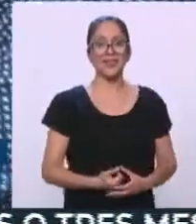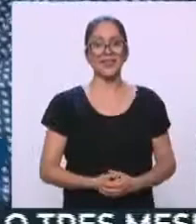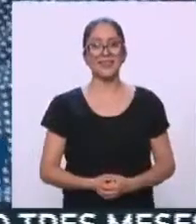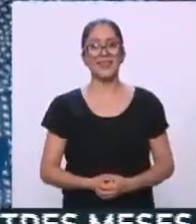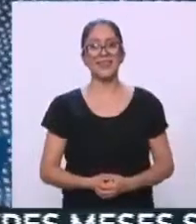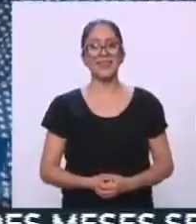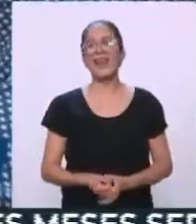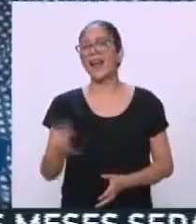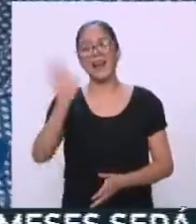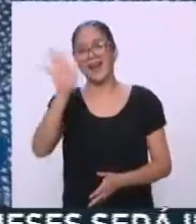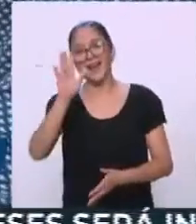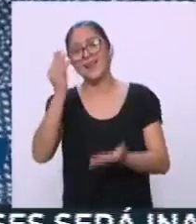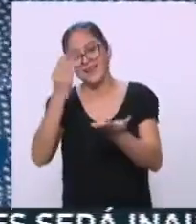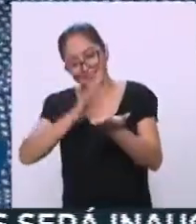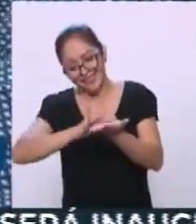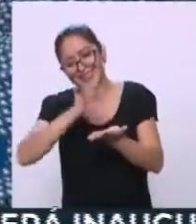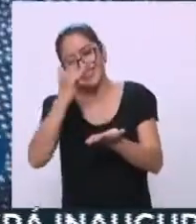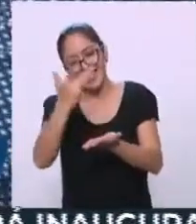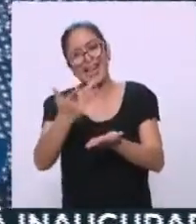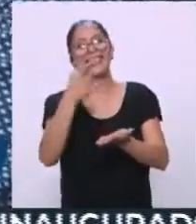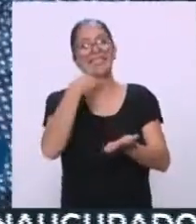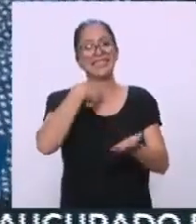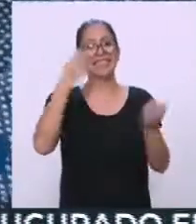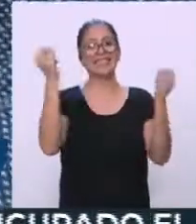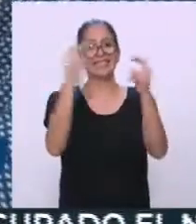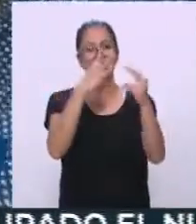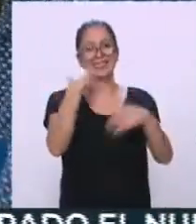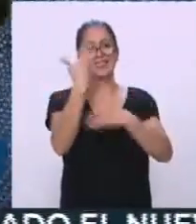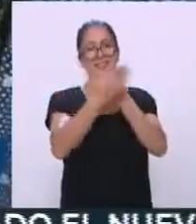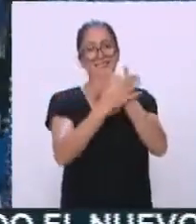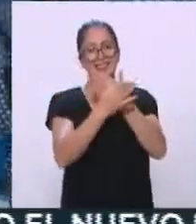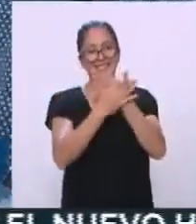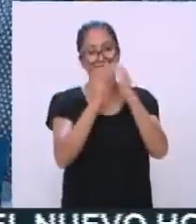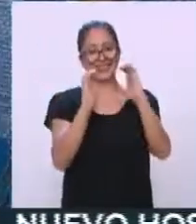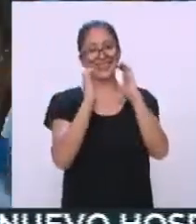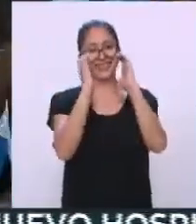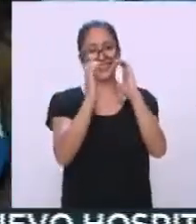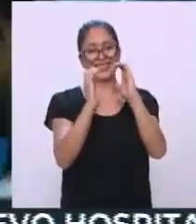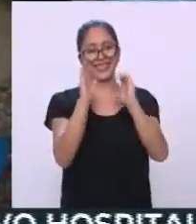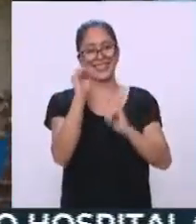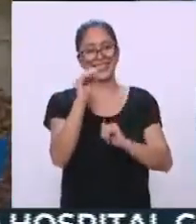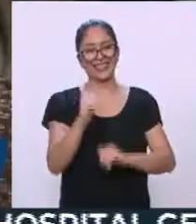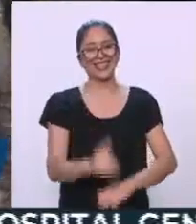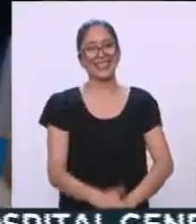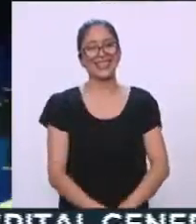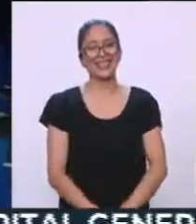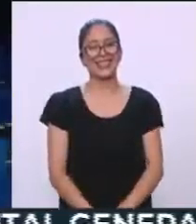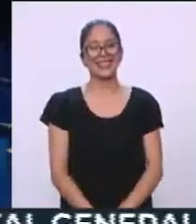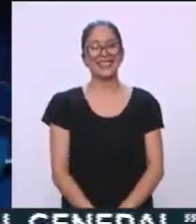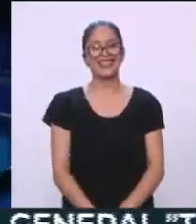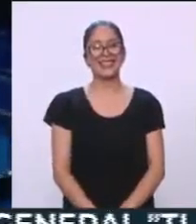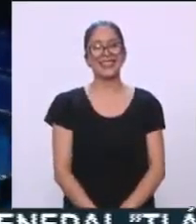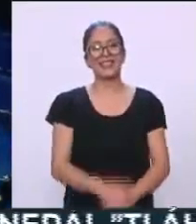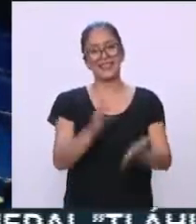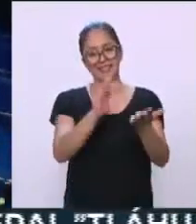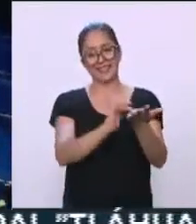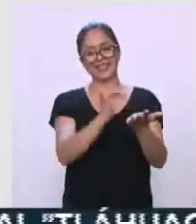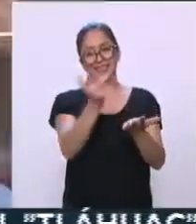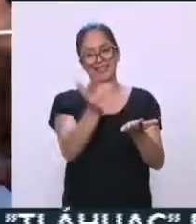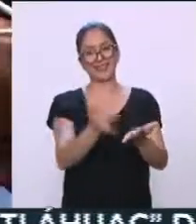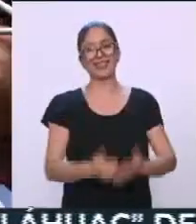Bueno, muchas gracias por seguirnos y estamos en contacto. Adiós, adiós. Adiós. Bye. Listo.